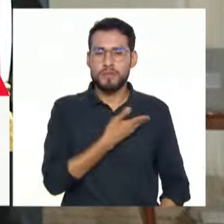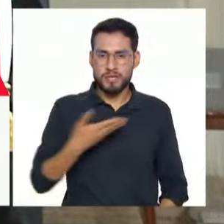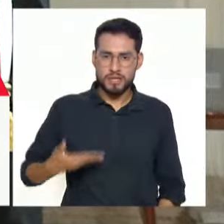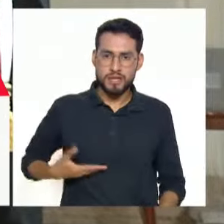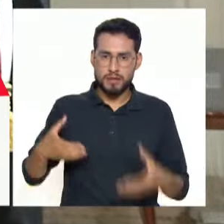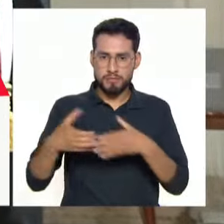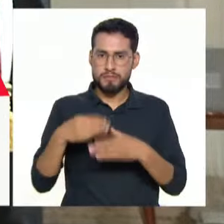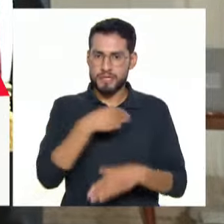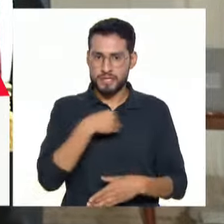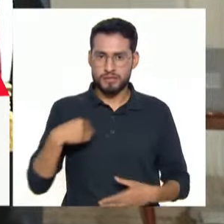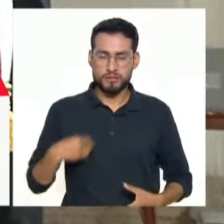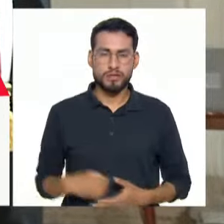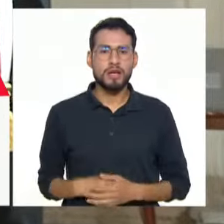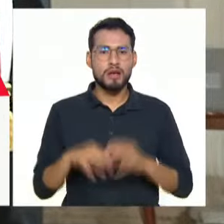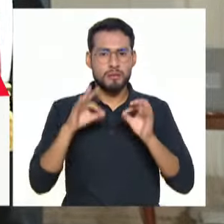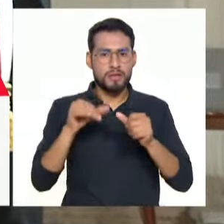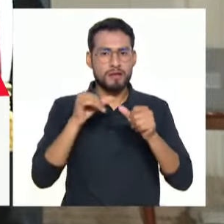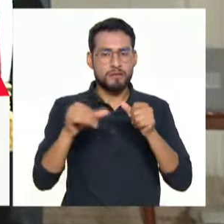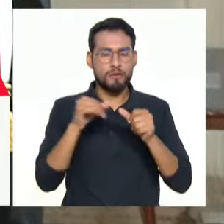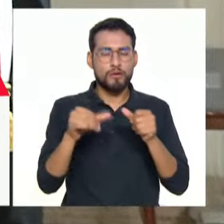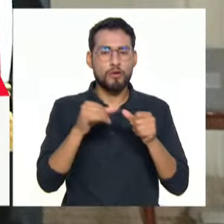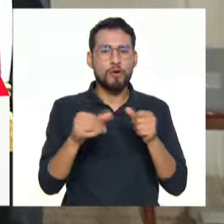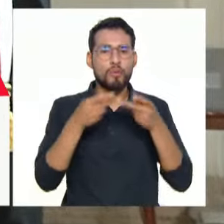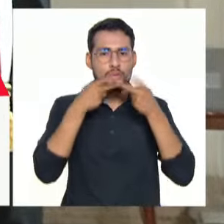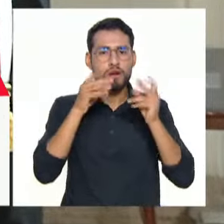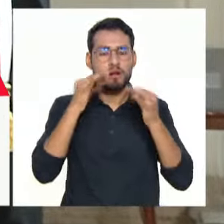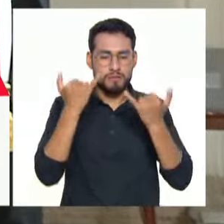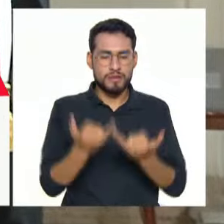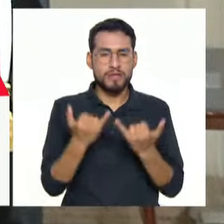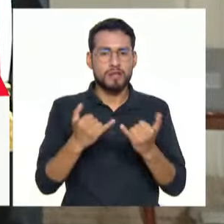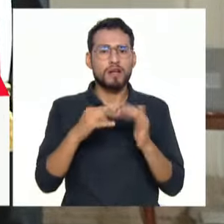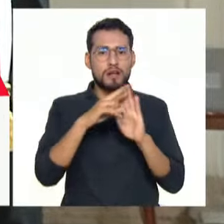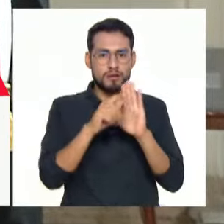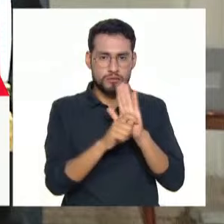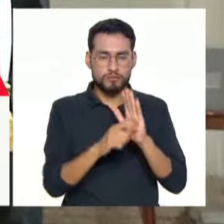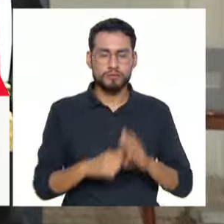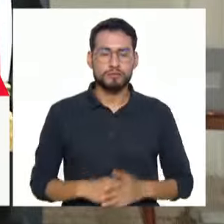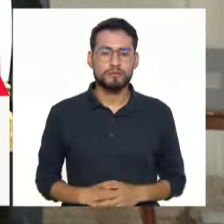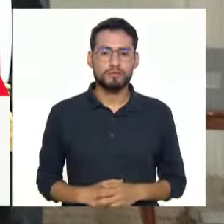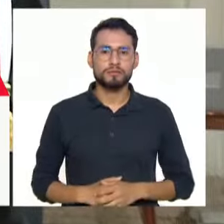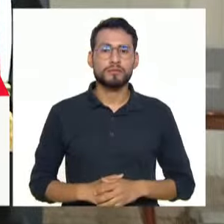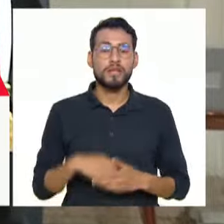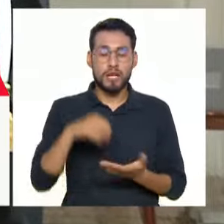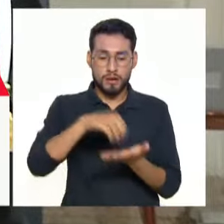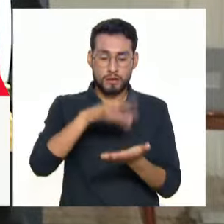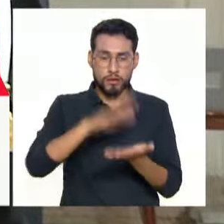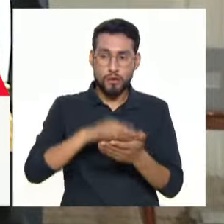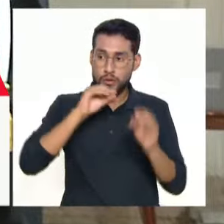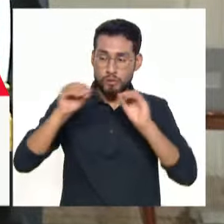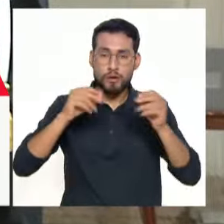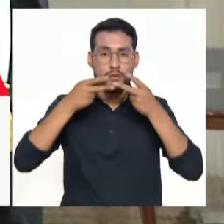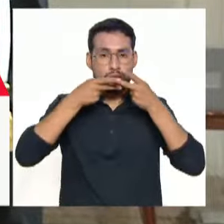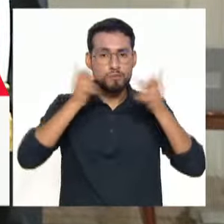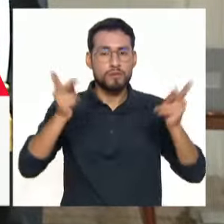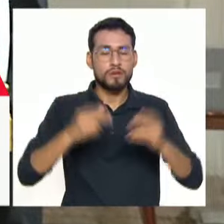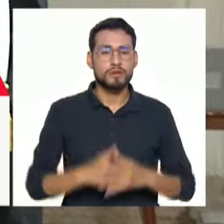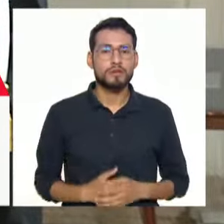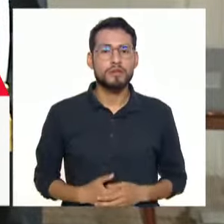del Consejo de Ministros en la misma fecha de publicación de la presente Resolución Suprema. Regístrese, comuníquese y